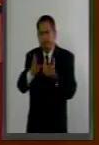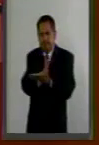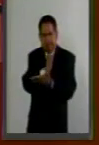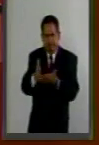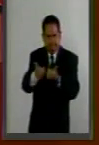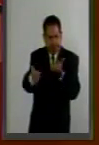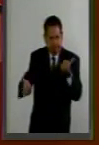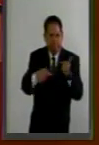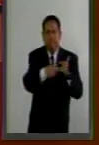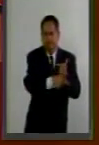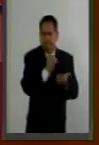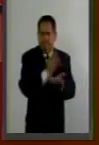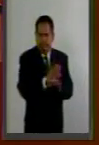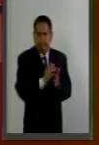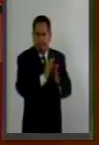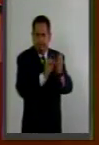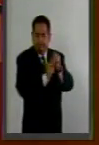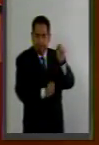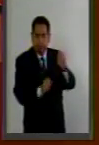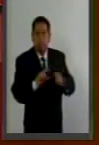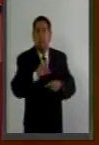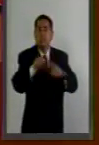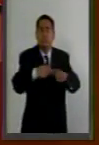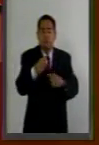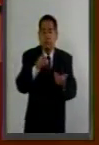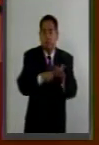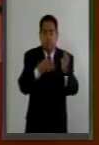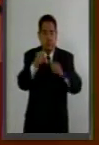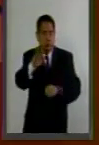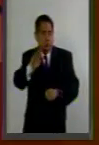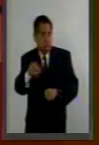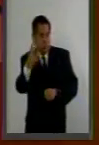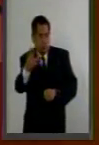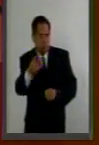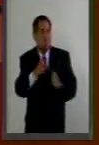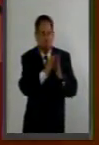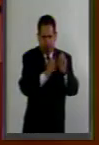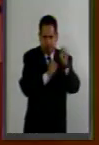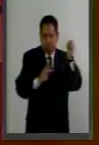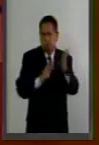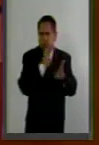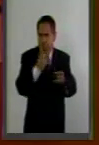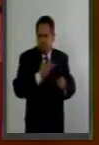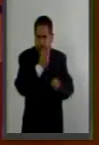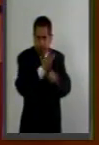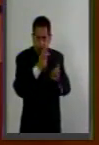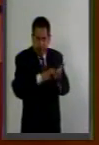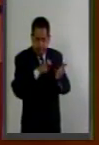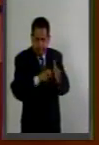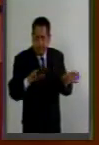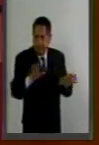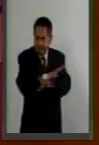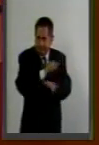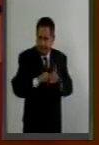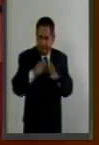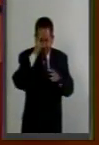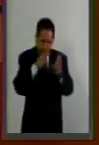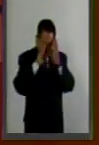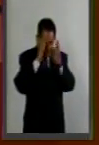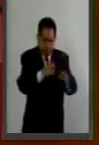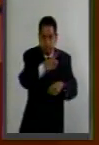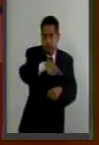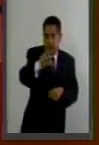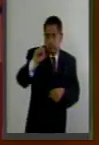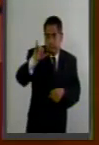Por ello, en 1994 se volvió a reformar la Constitución con el objeto de profundizar en el cambio de